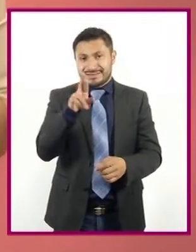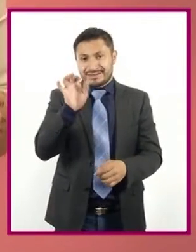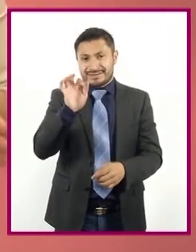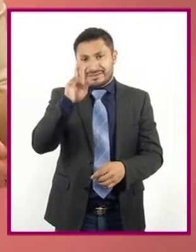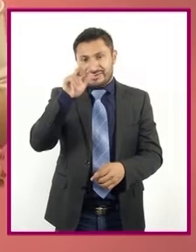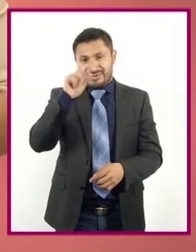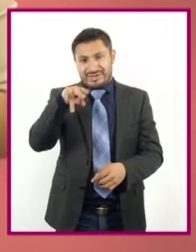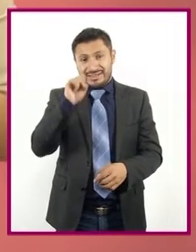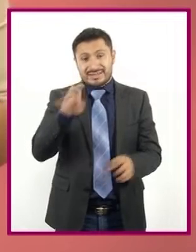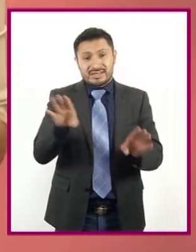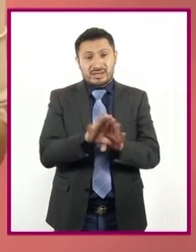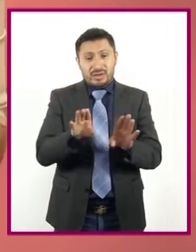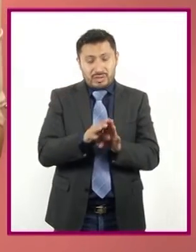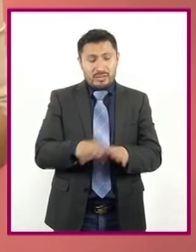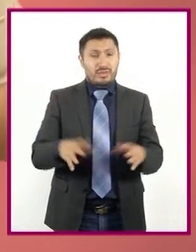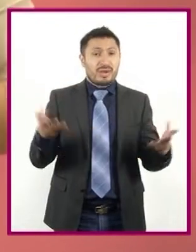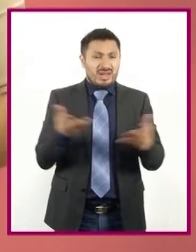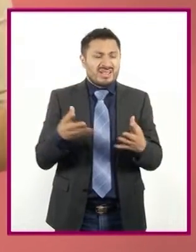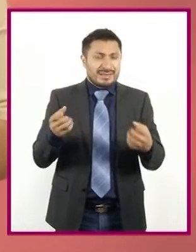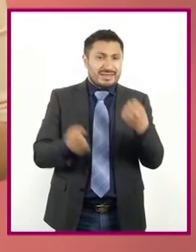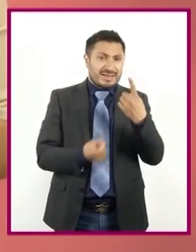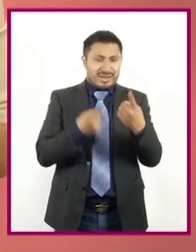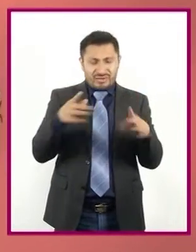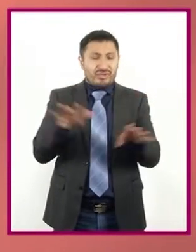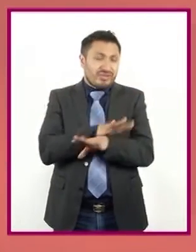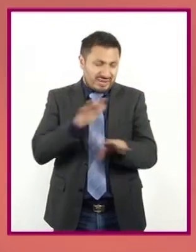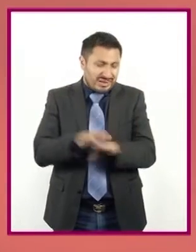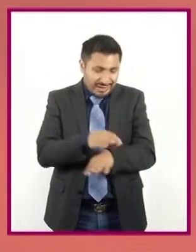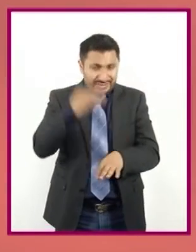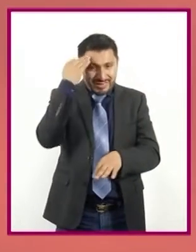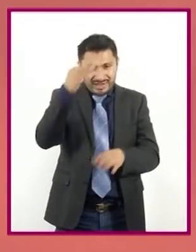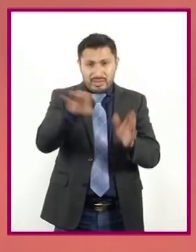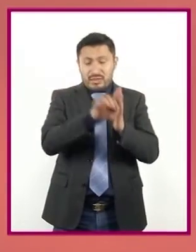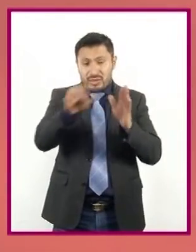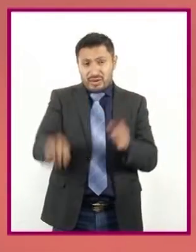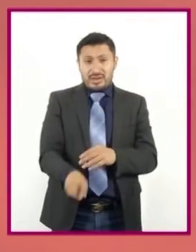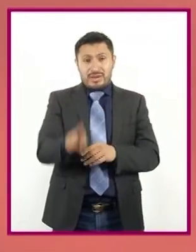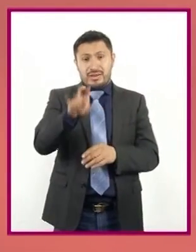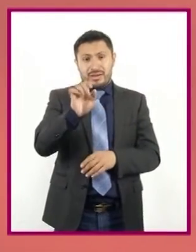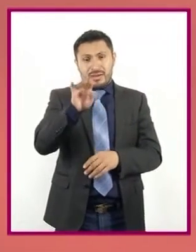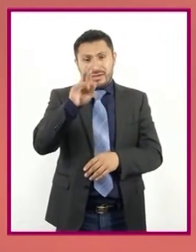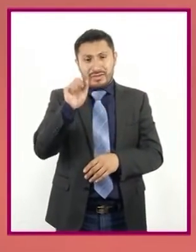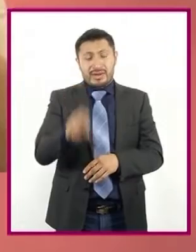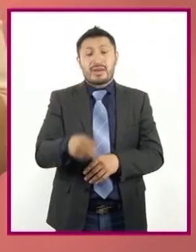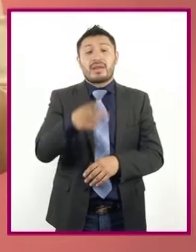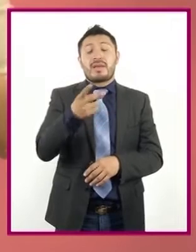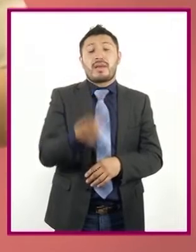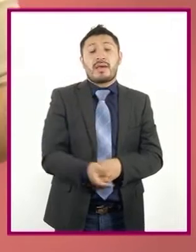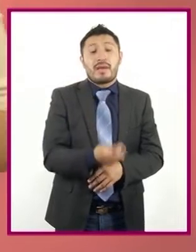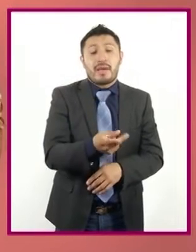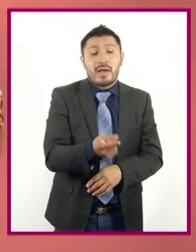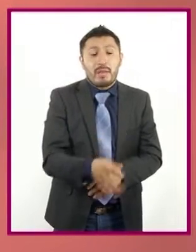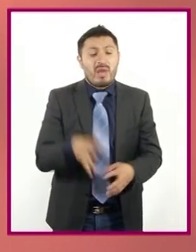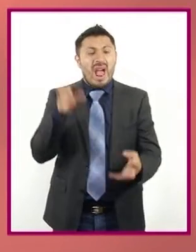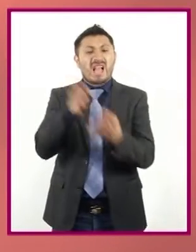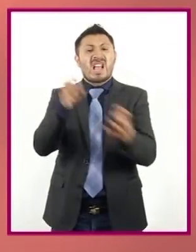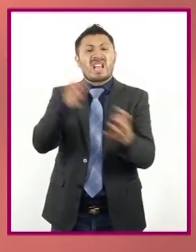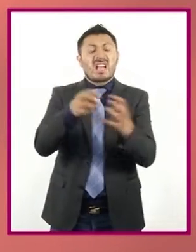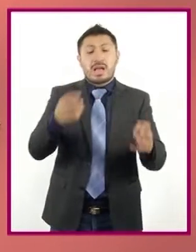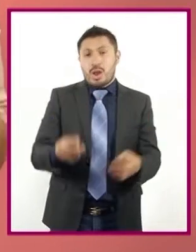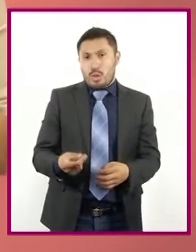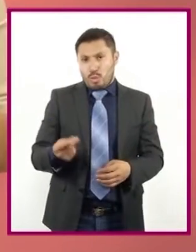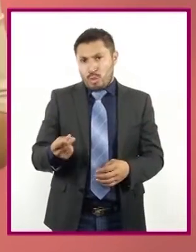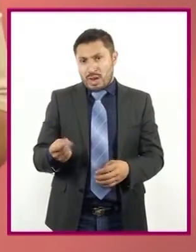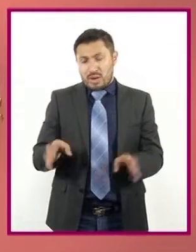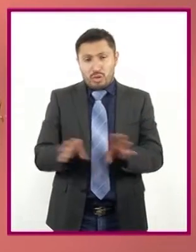ocasiona que estos puedan sufrir algunas variaciones con el tiempo. Por ejemplo, el refrán "perro ladrador, poco mordedor" es